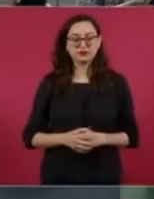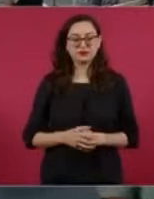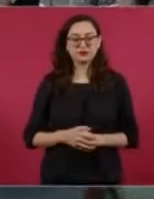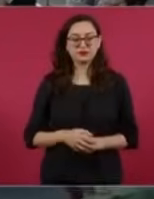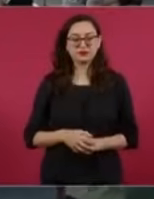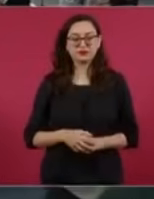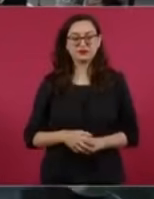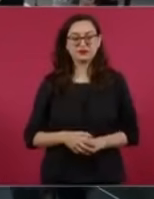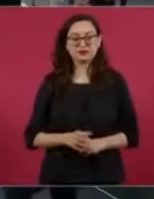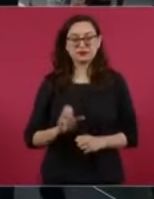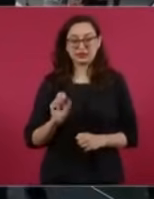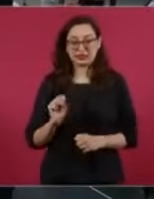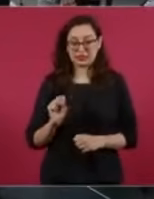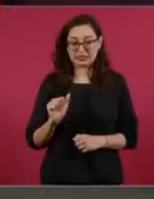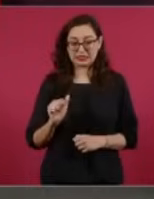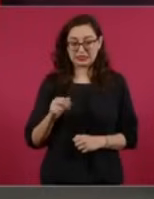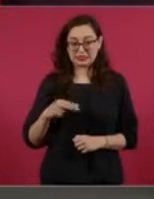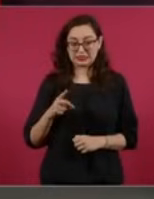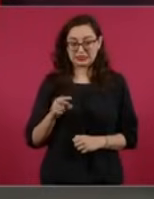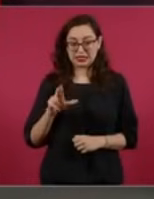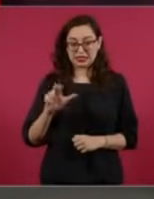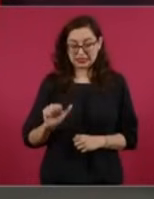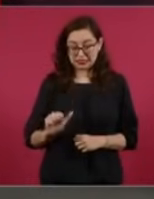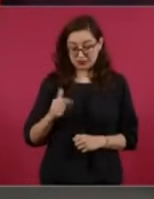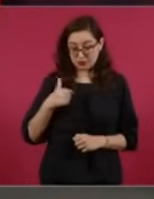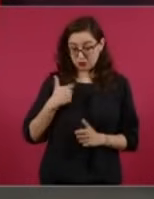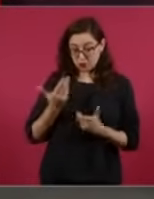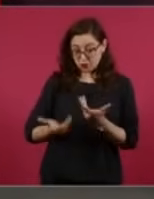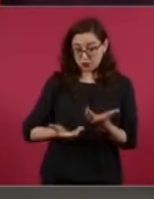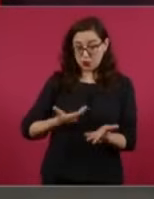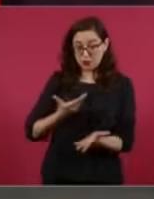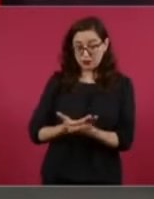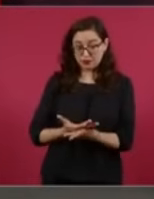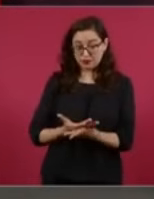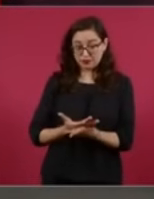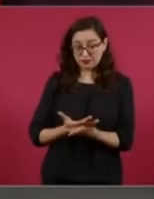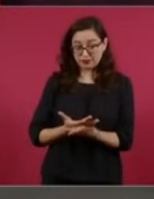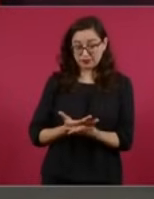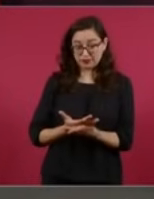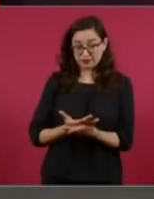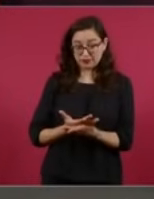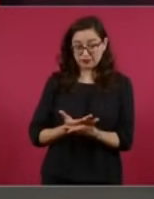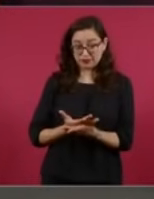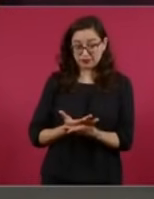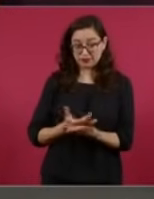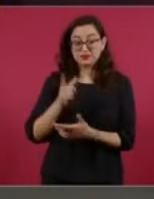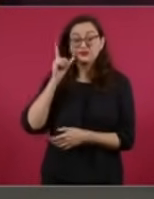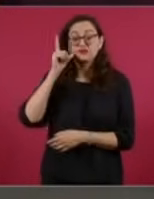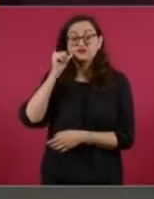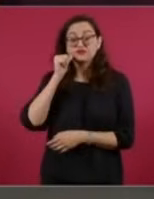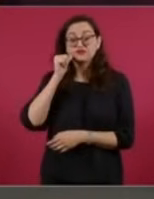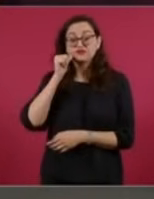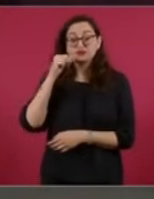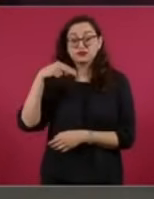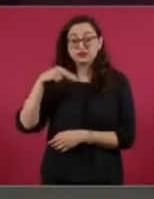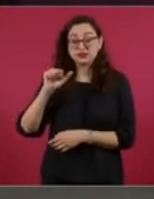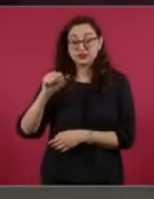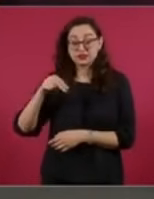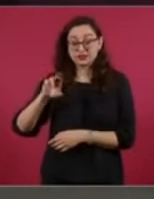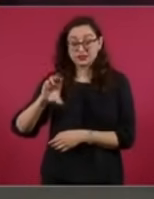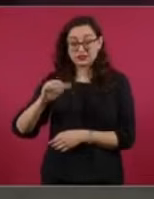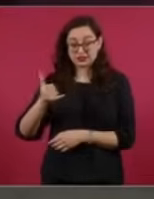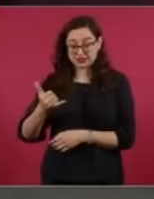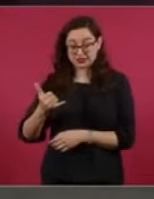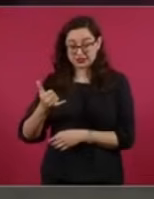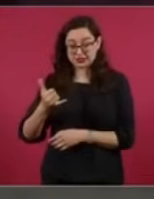Sandra, te propongo una cosa. Vamos a la entrevista con Nancy mañana, y pasado mañana tú